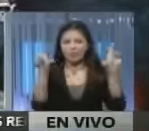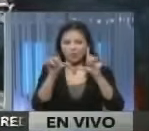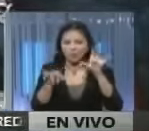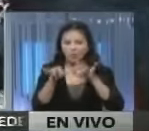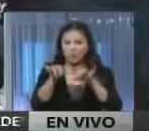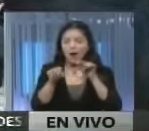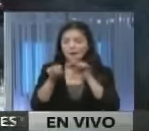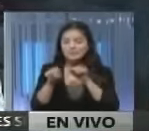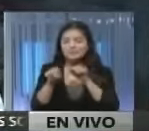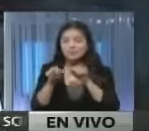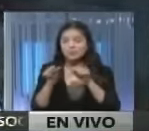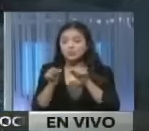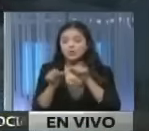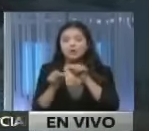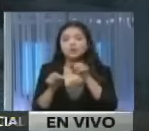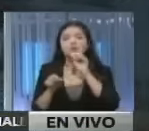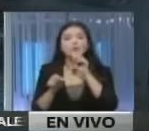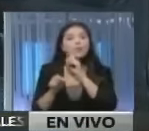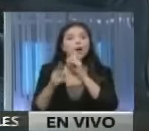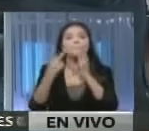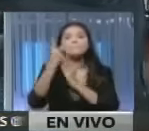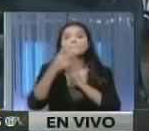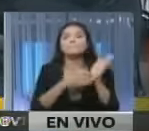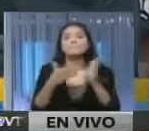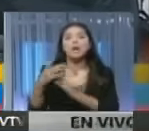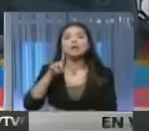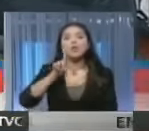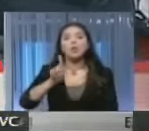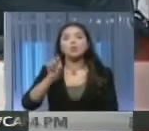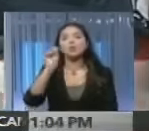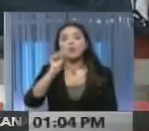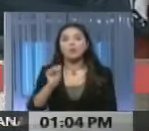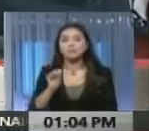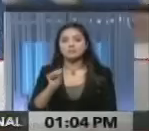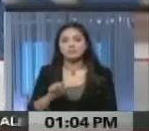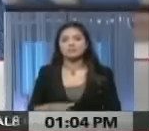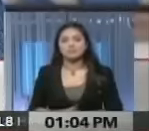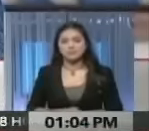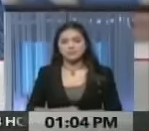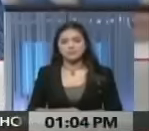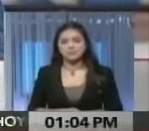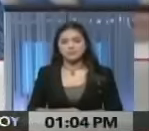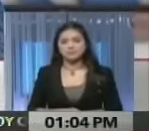archivo que se llamaba Planes 1S, con